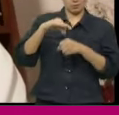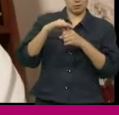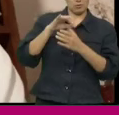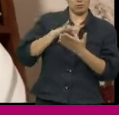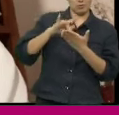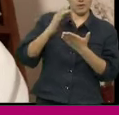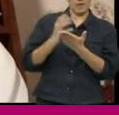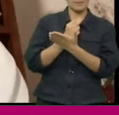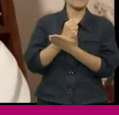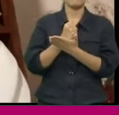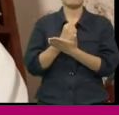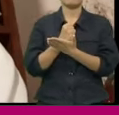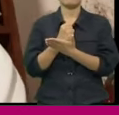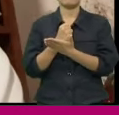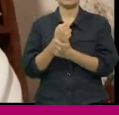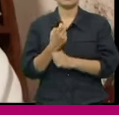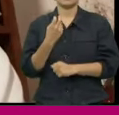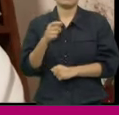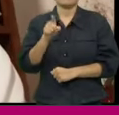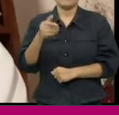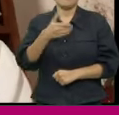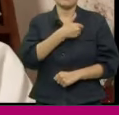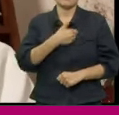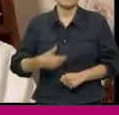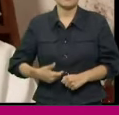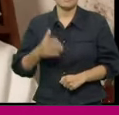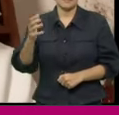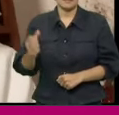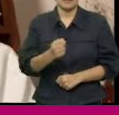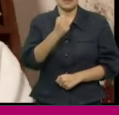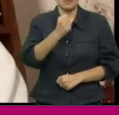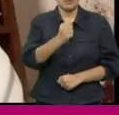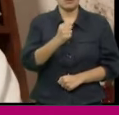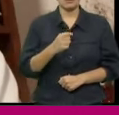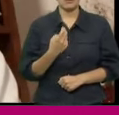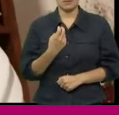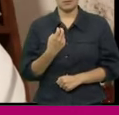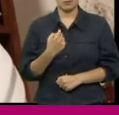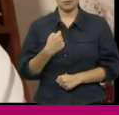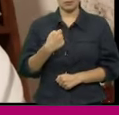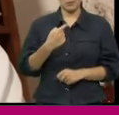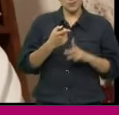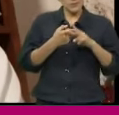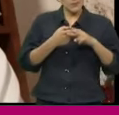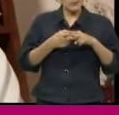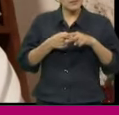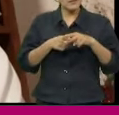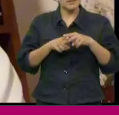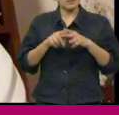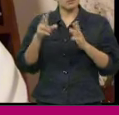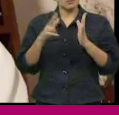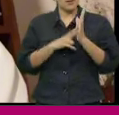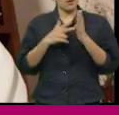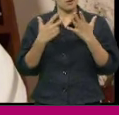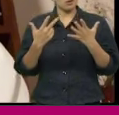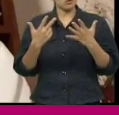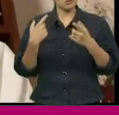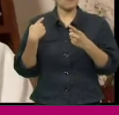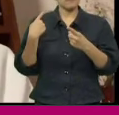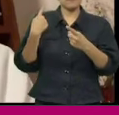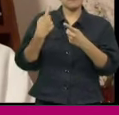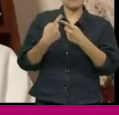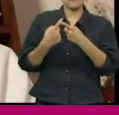la Federación. Les dieron una presidencia que no habían ganado y ahí empezó, en esos años de 2008 para acá, el